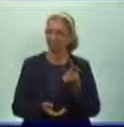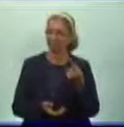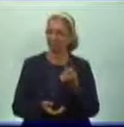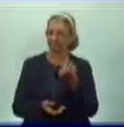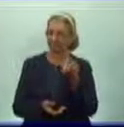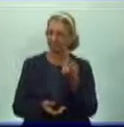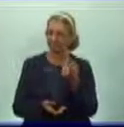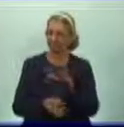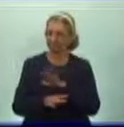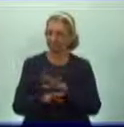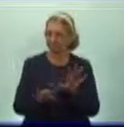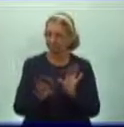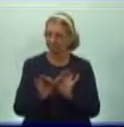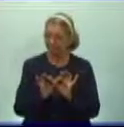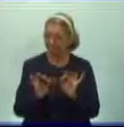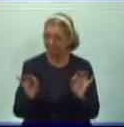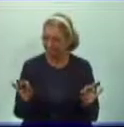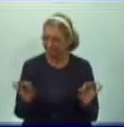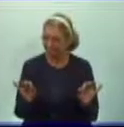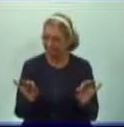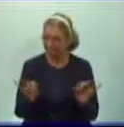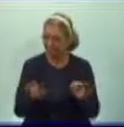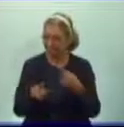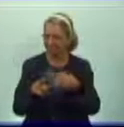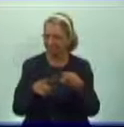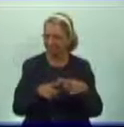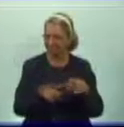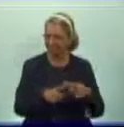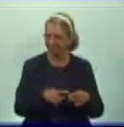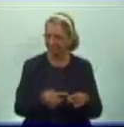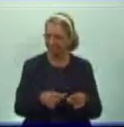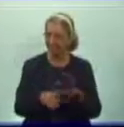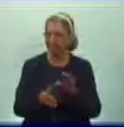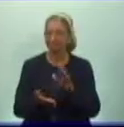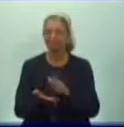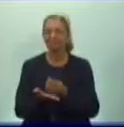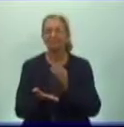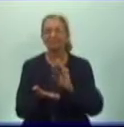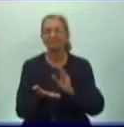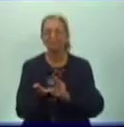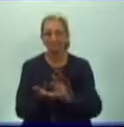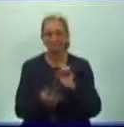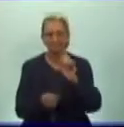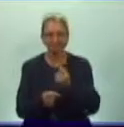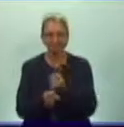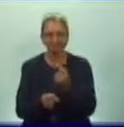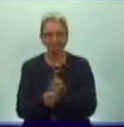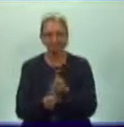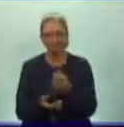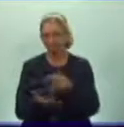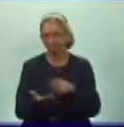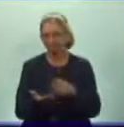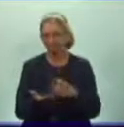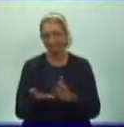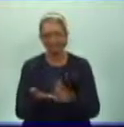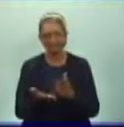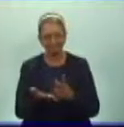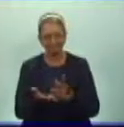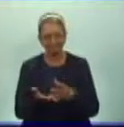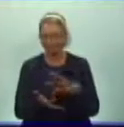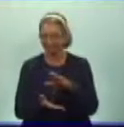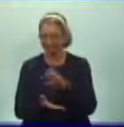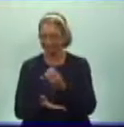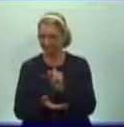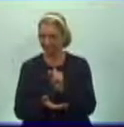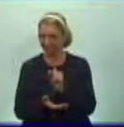los materiales con los que trabajamos en todos los encuentros anteriores. El libro, el cuaderno, la libreta y, por supuesto, el lápiz con